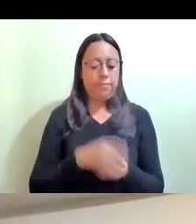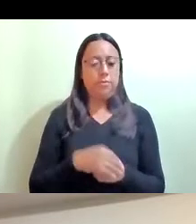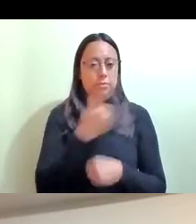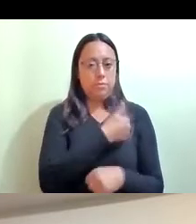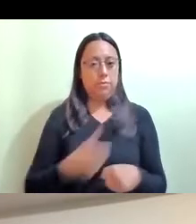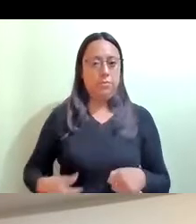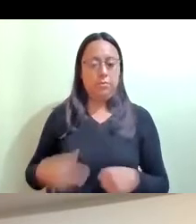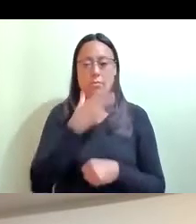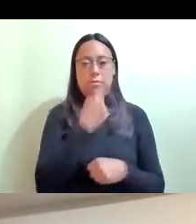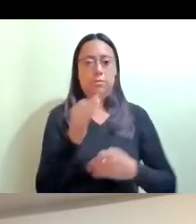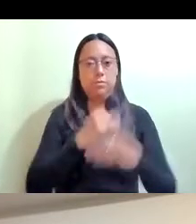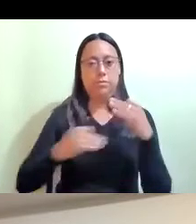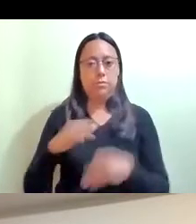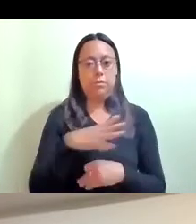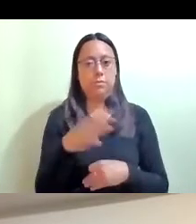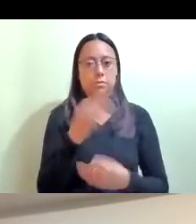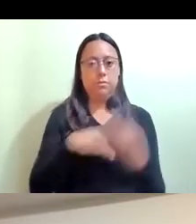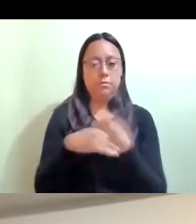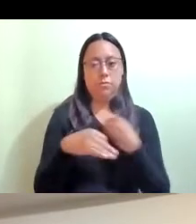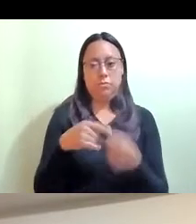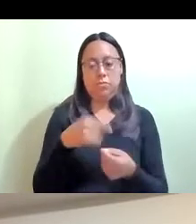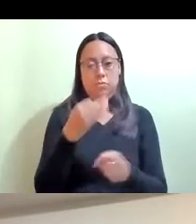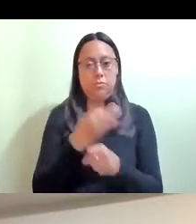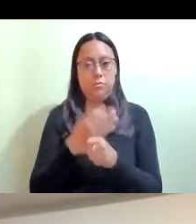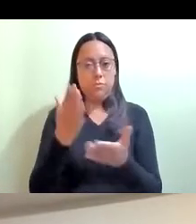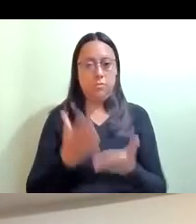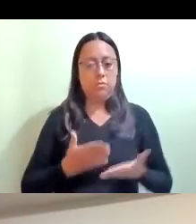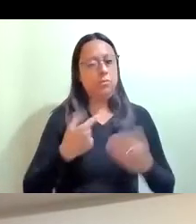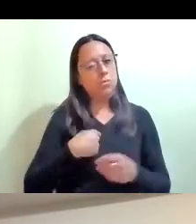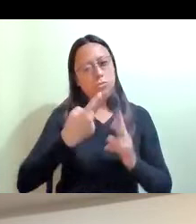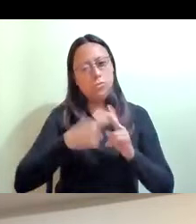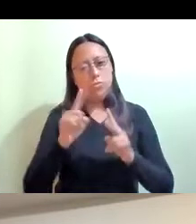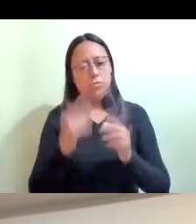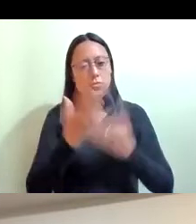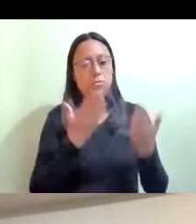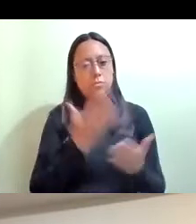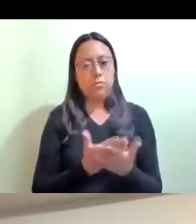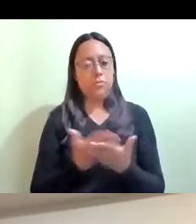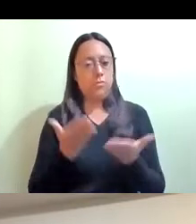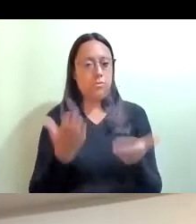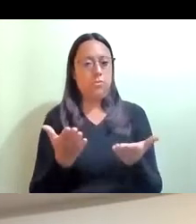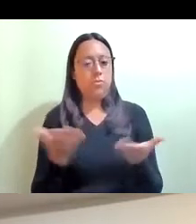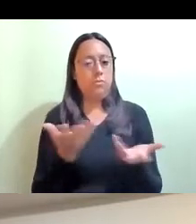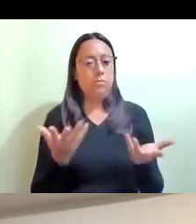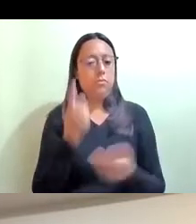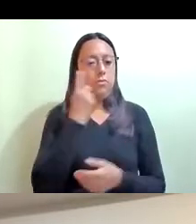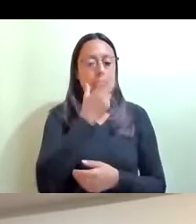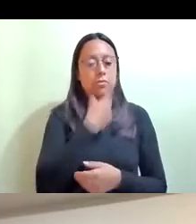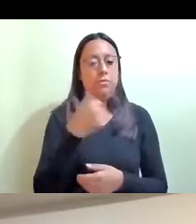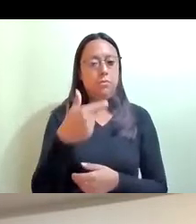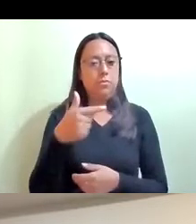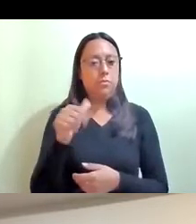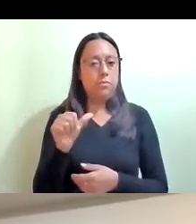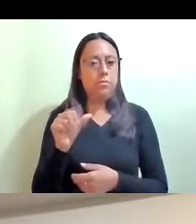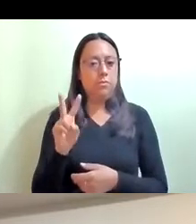considerar todos los elementos aportados. En principio me parece que el planteamiento que hace el diputado Gaviño